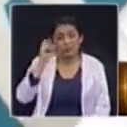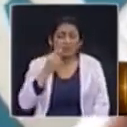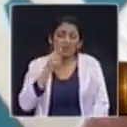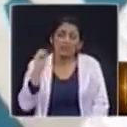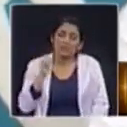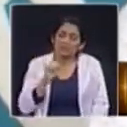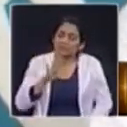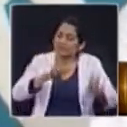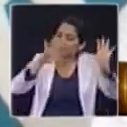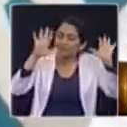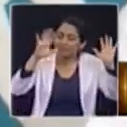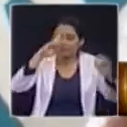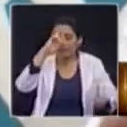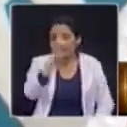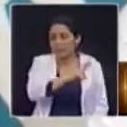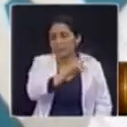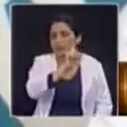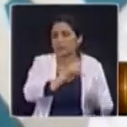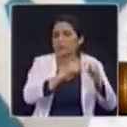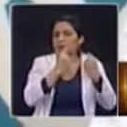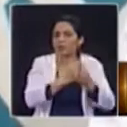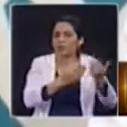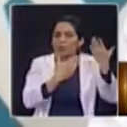en asuntos de otros partidos,